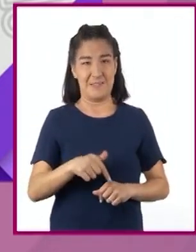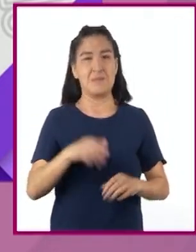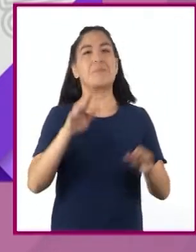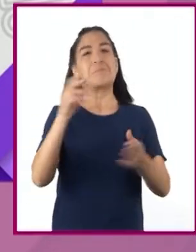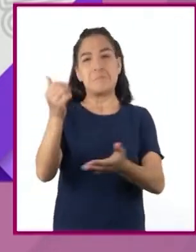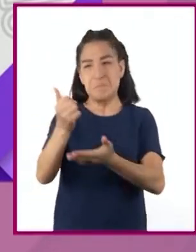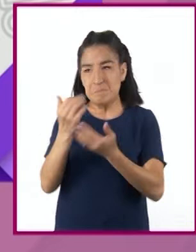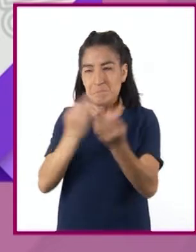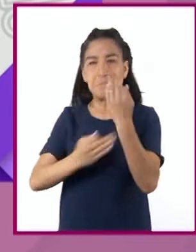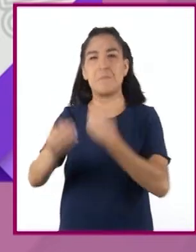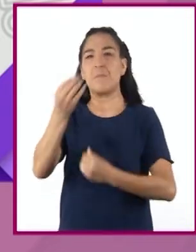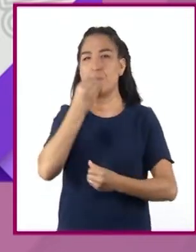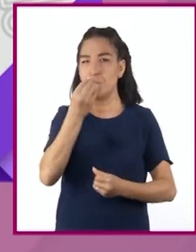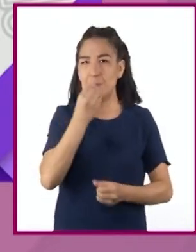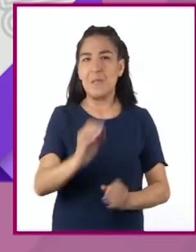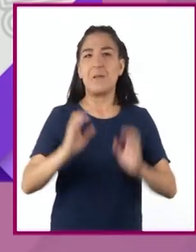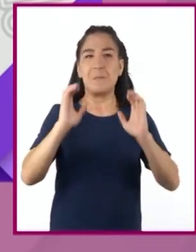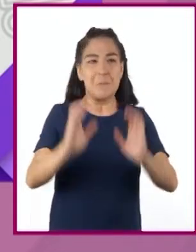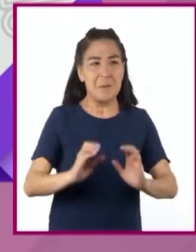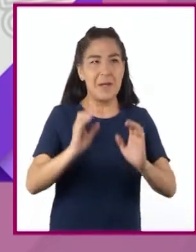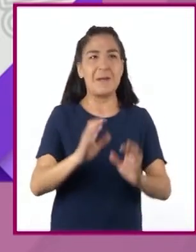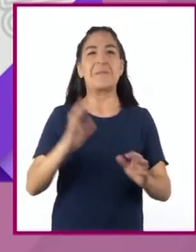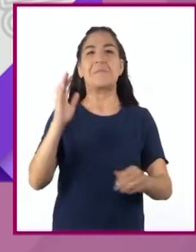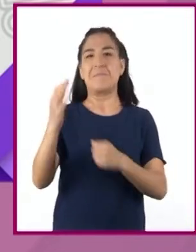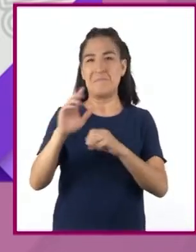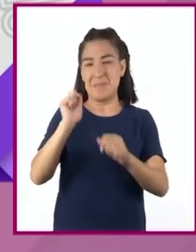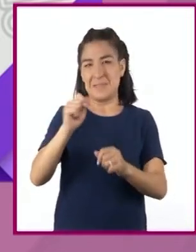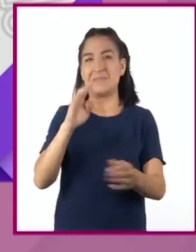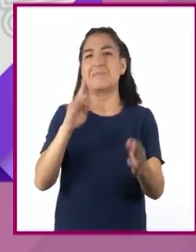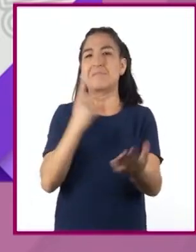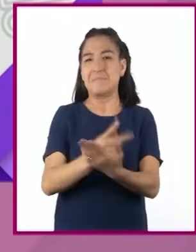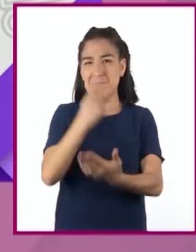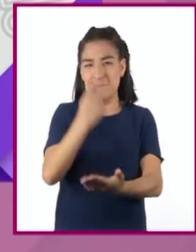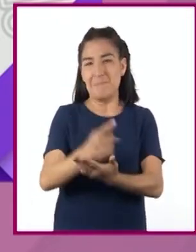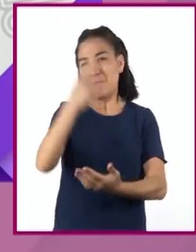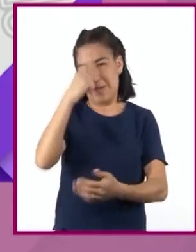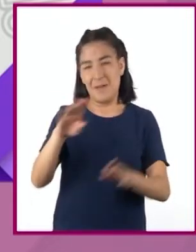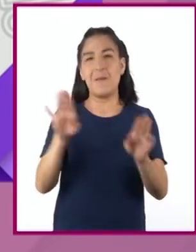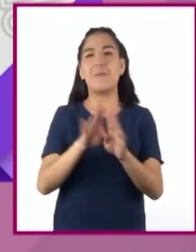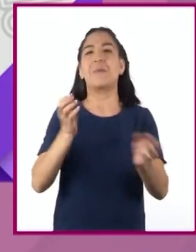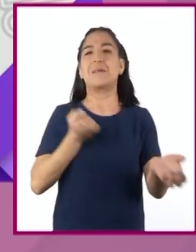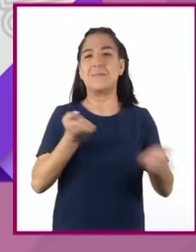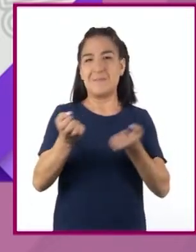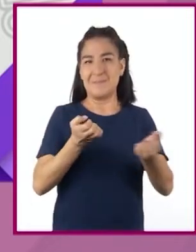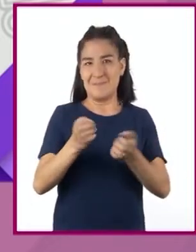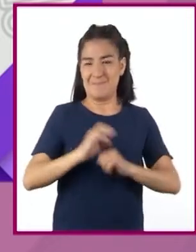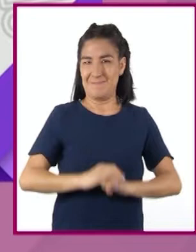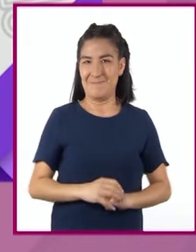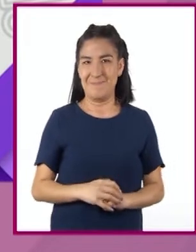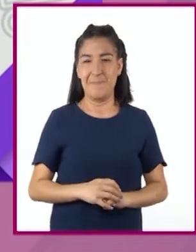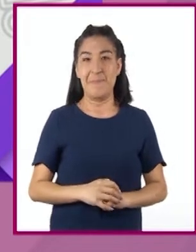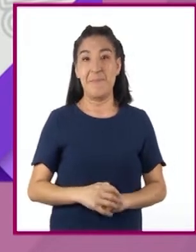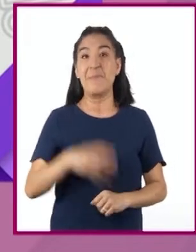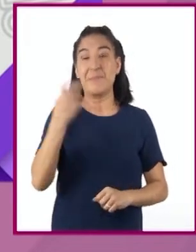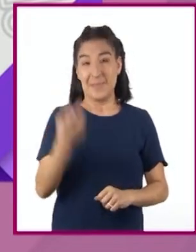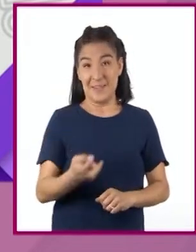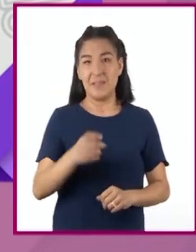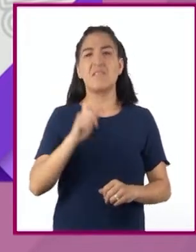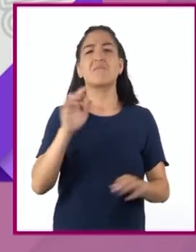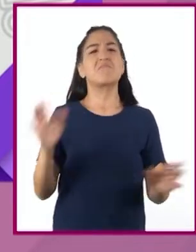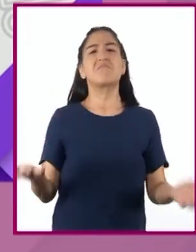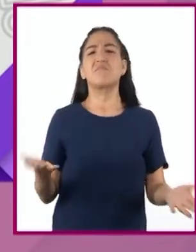dan comida, cuidados, premios y hasta nos entrenan para realizar acrobacias. ¿Y todo eso a cambio de